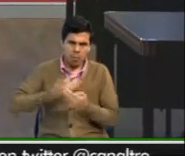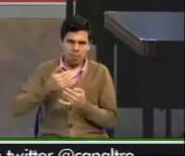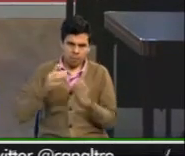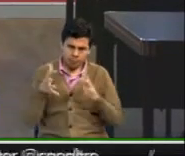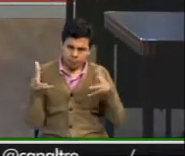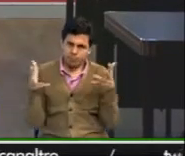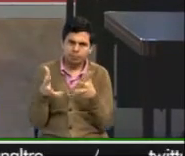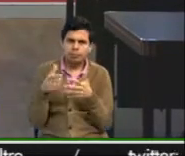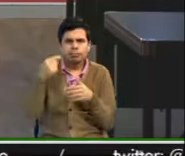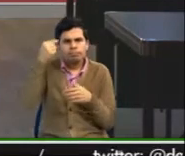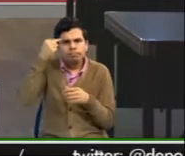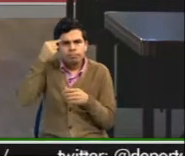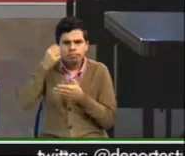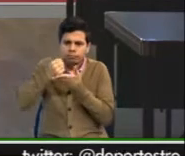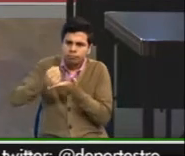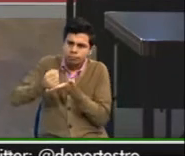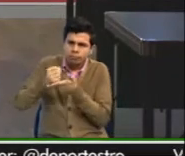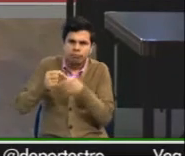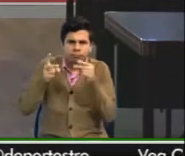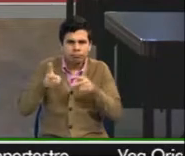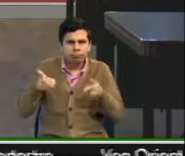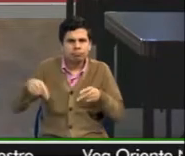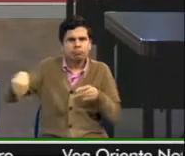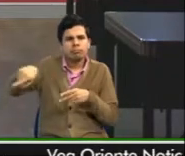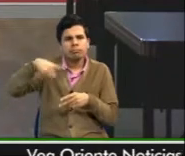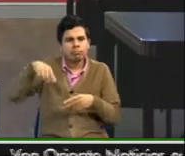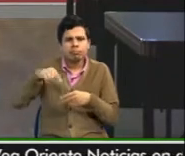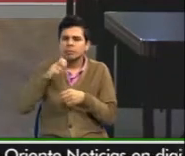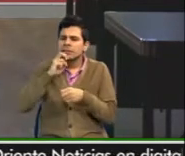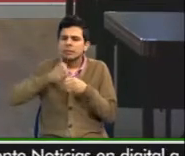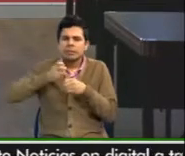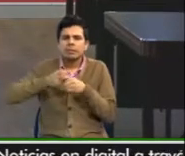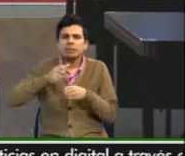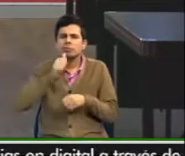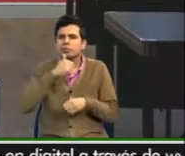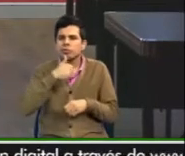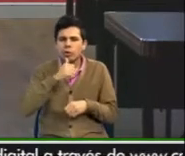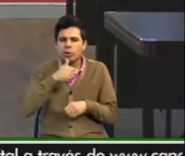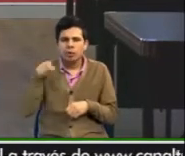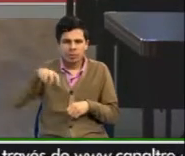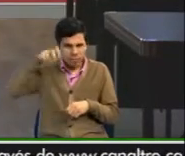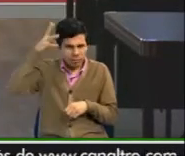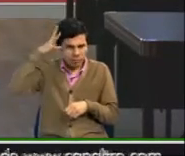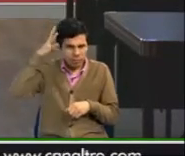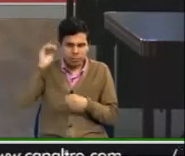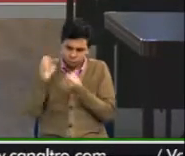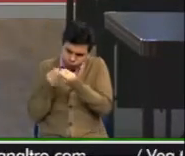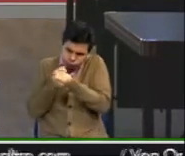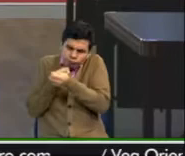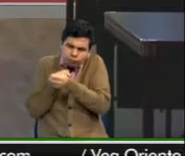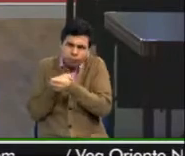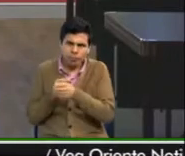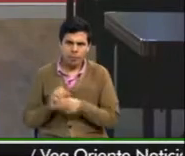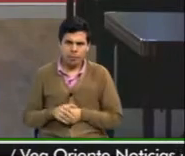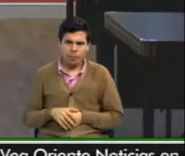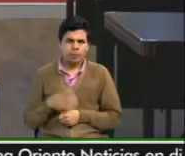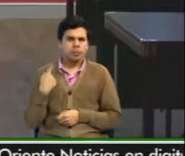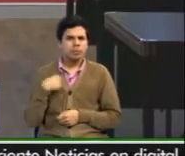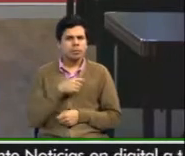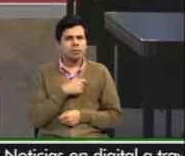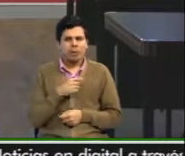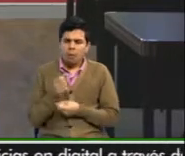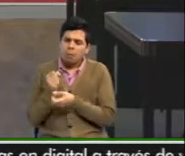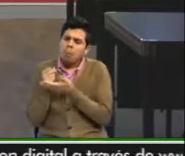acompañar a nuestros compatriotas en problemas no descansaremos no